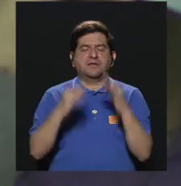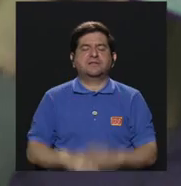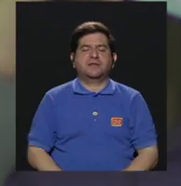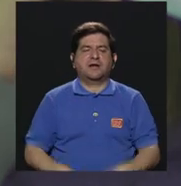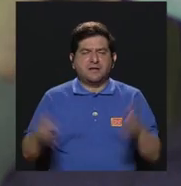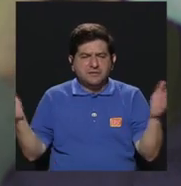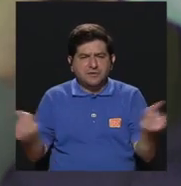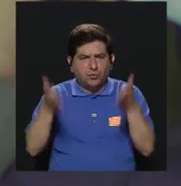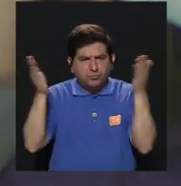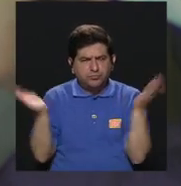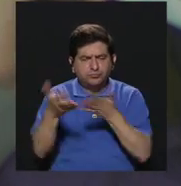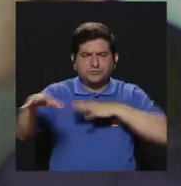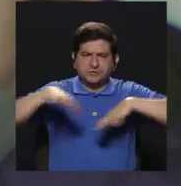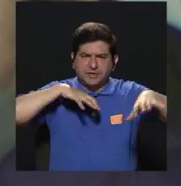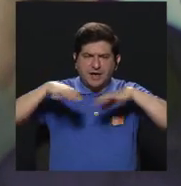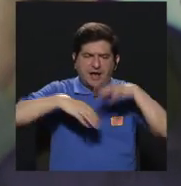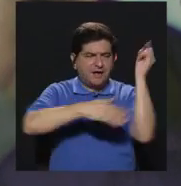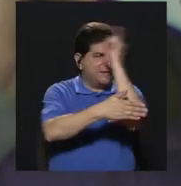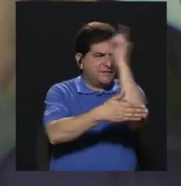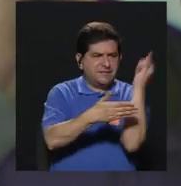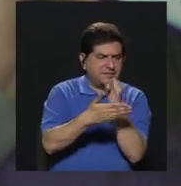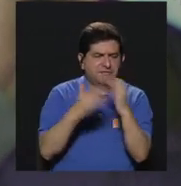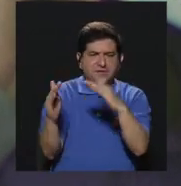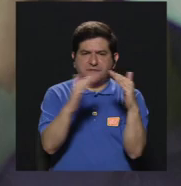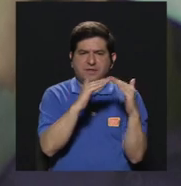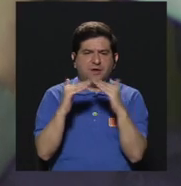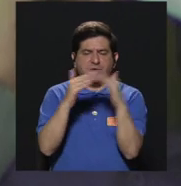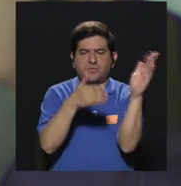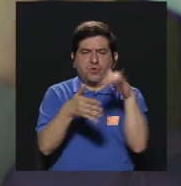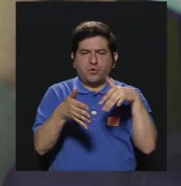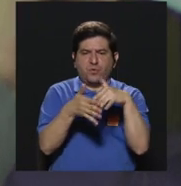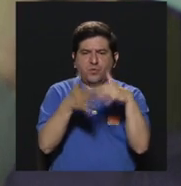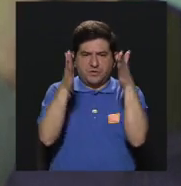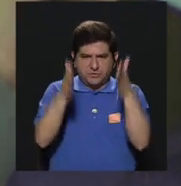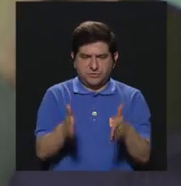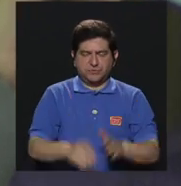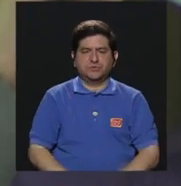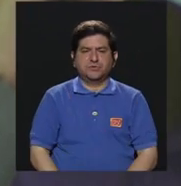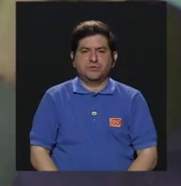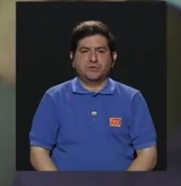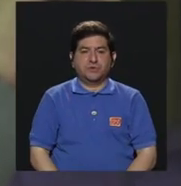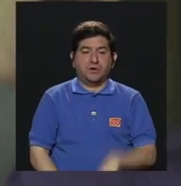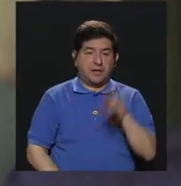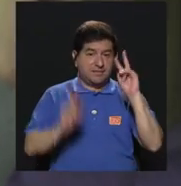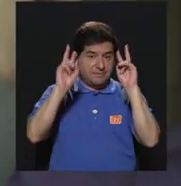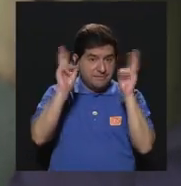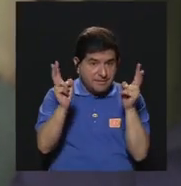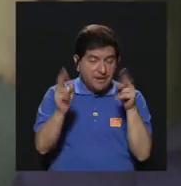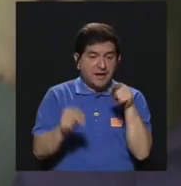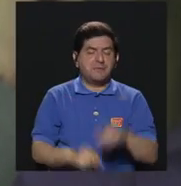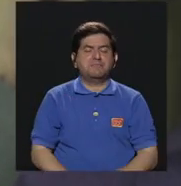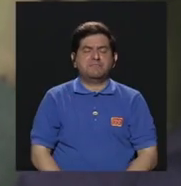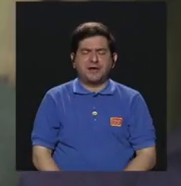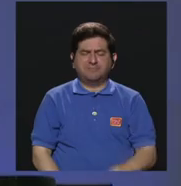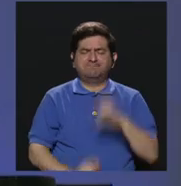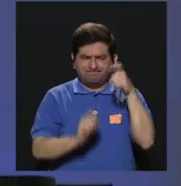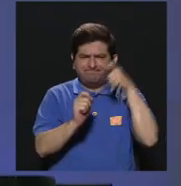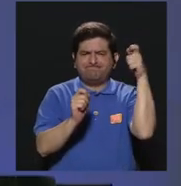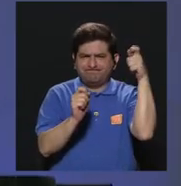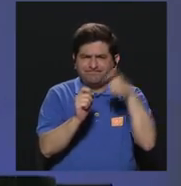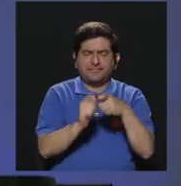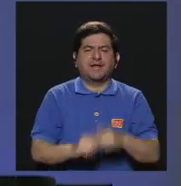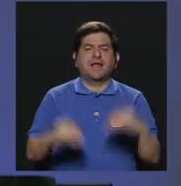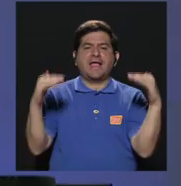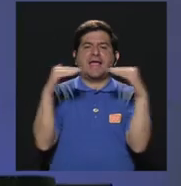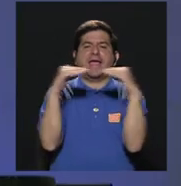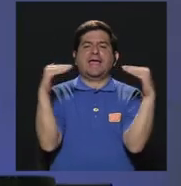estimular y promover las actividades artísticas de la población estudiantil con un tema sumamente pertinente, la